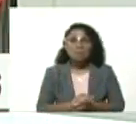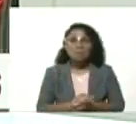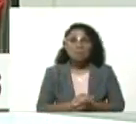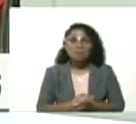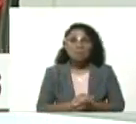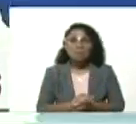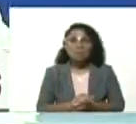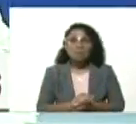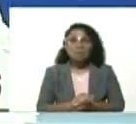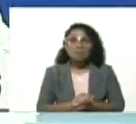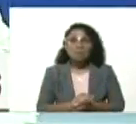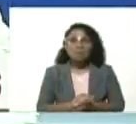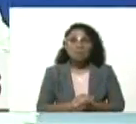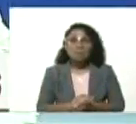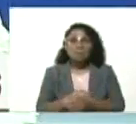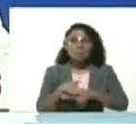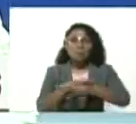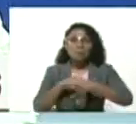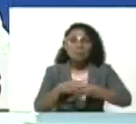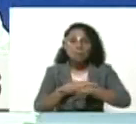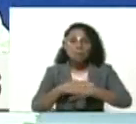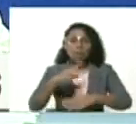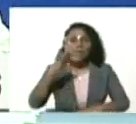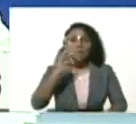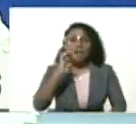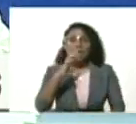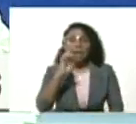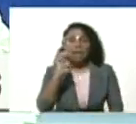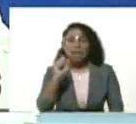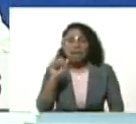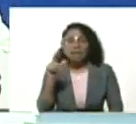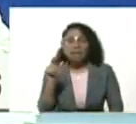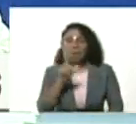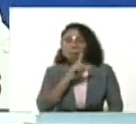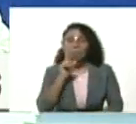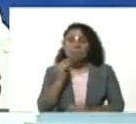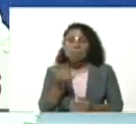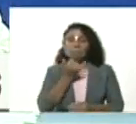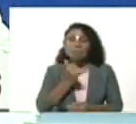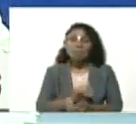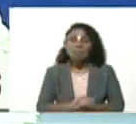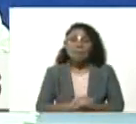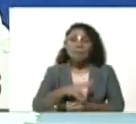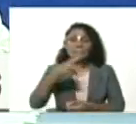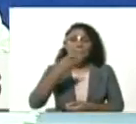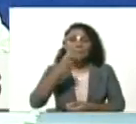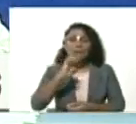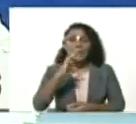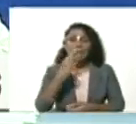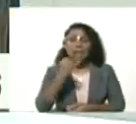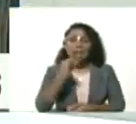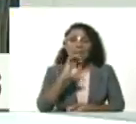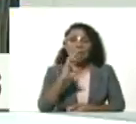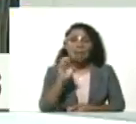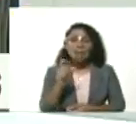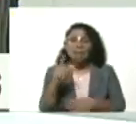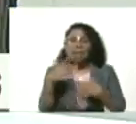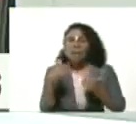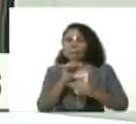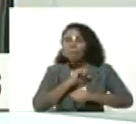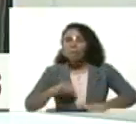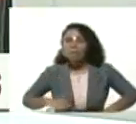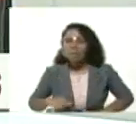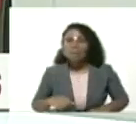Pereira Bastida. Perdón, pero Ferreira sí es portugués. También, y Pereira también. Pereira, ¿de qué parte de Portugal? De